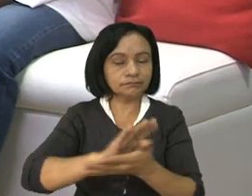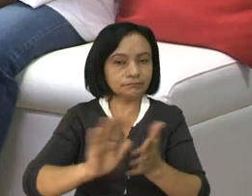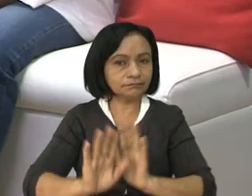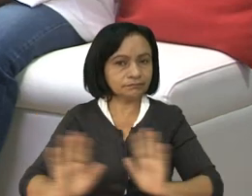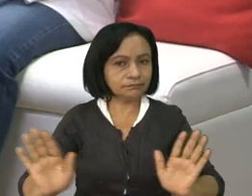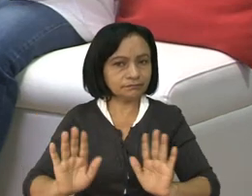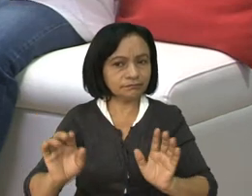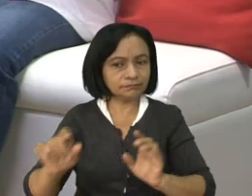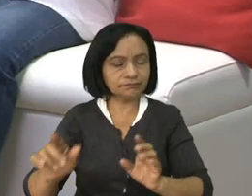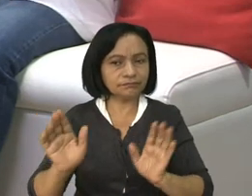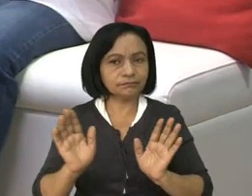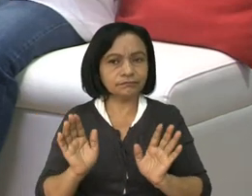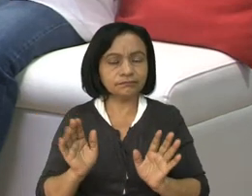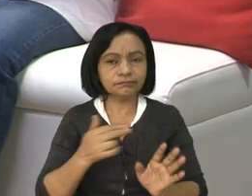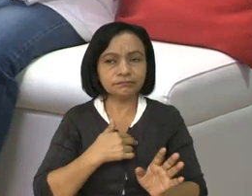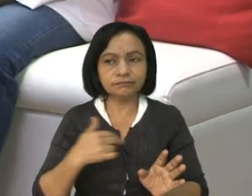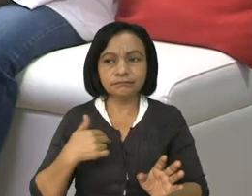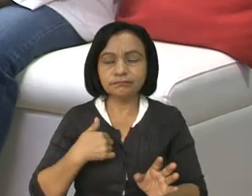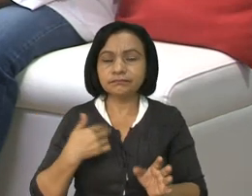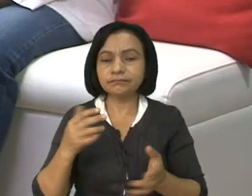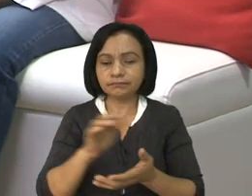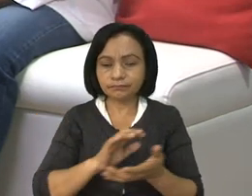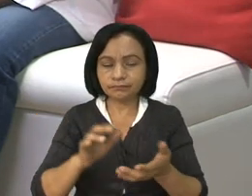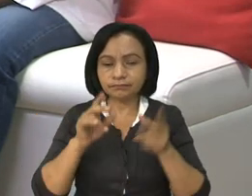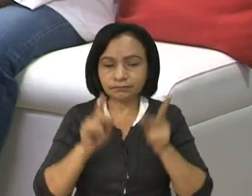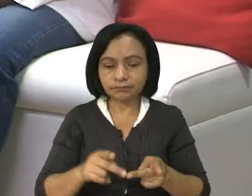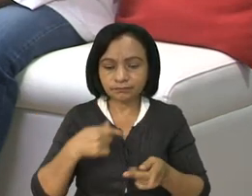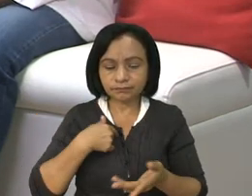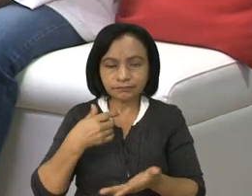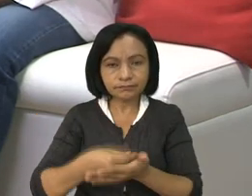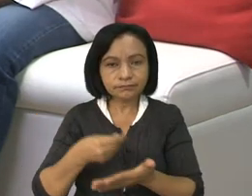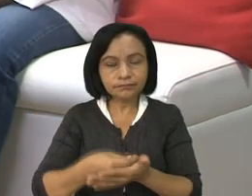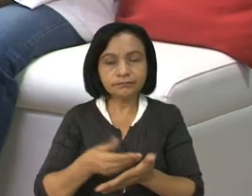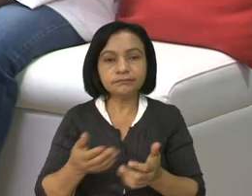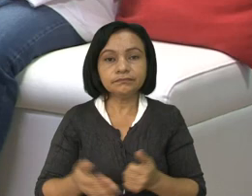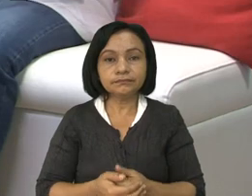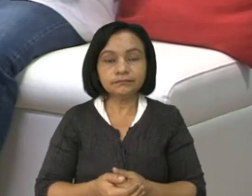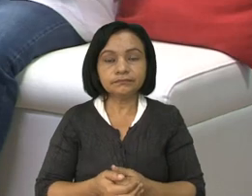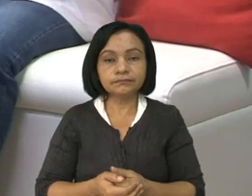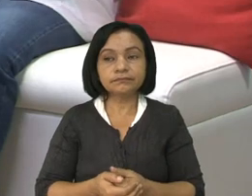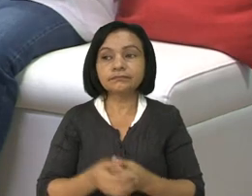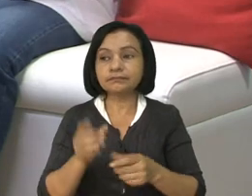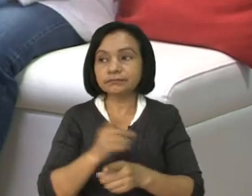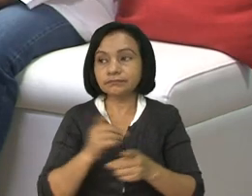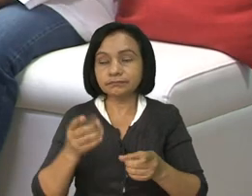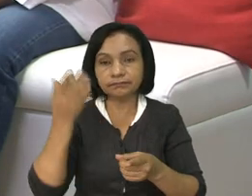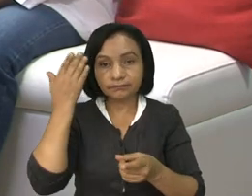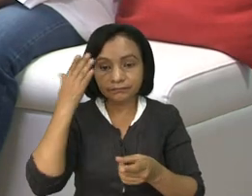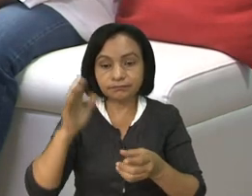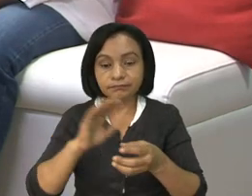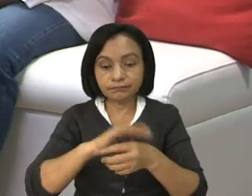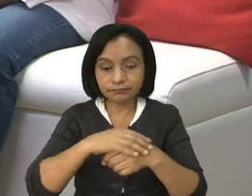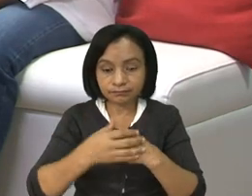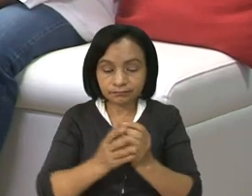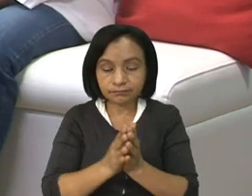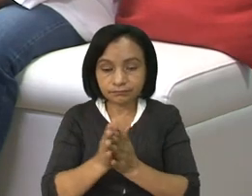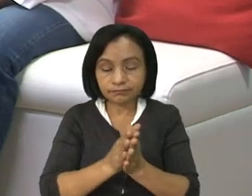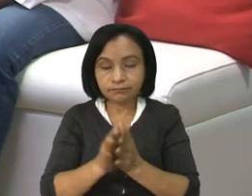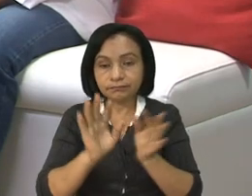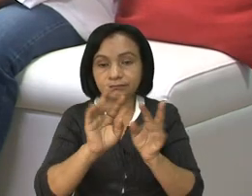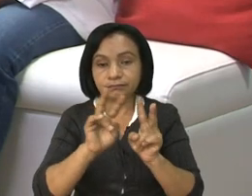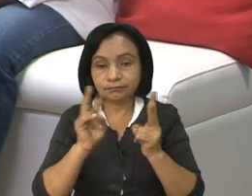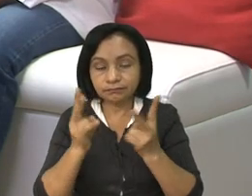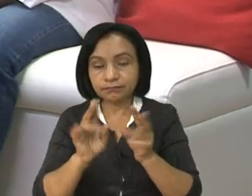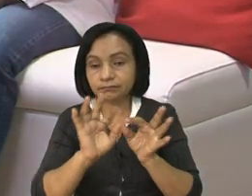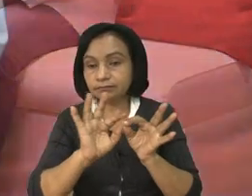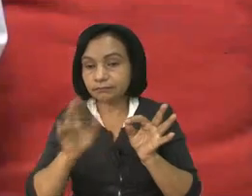lógicamente. El que lo tiene que lavar es el que lo va a consumir. Entonces eso es saber lavar la fruta, saber lavar las